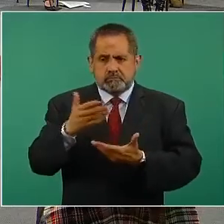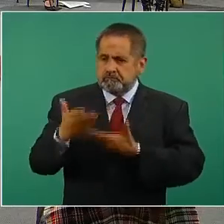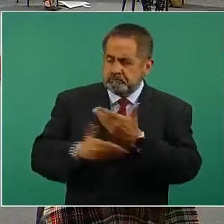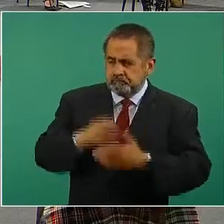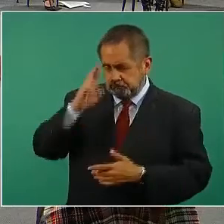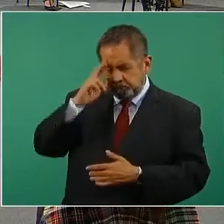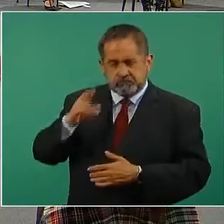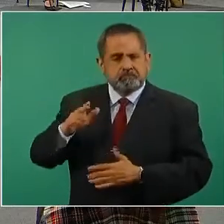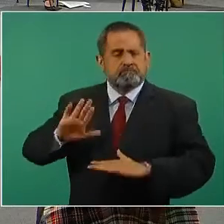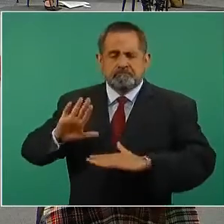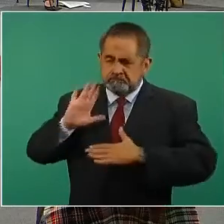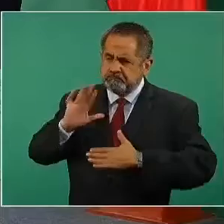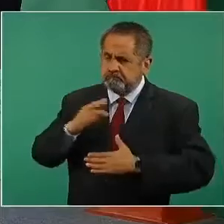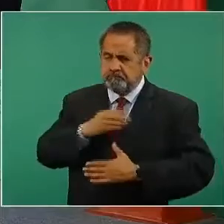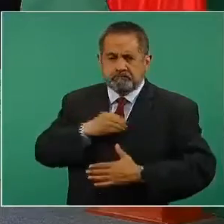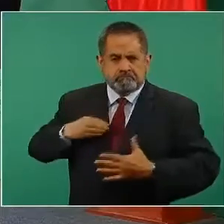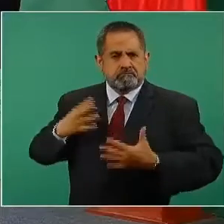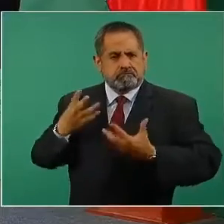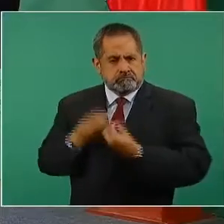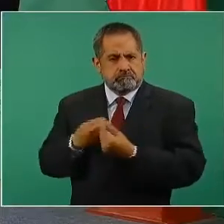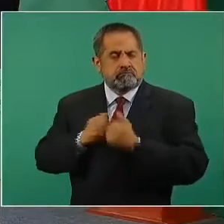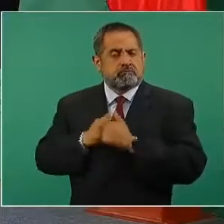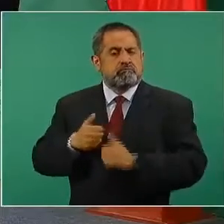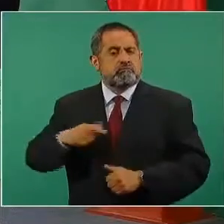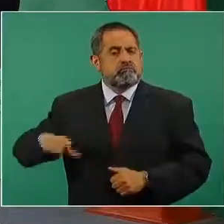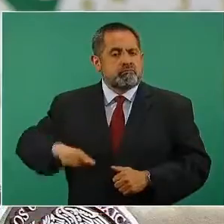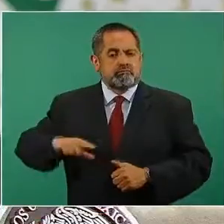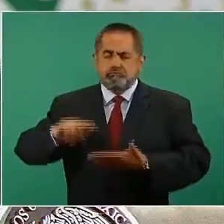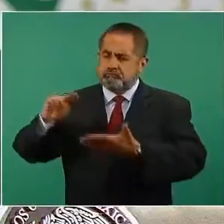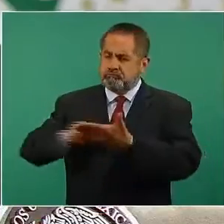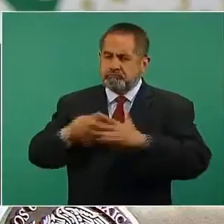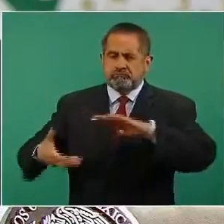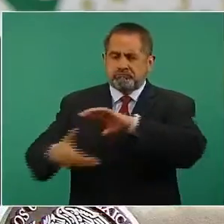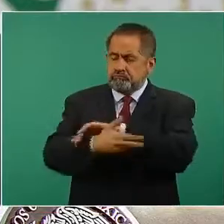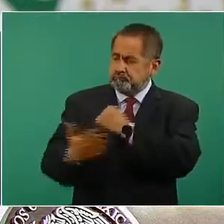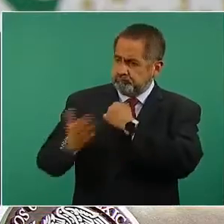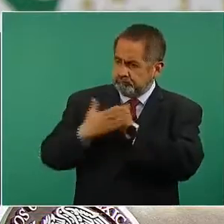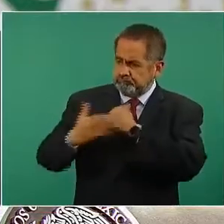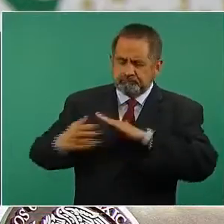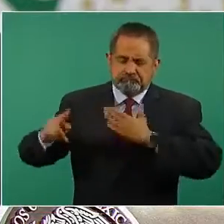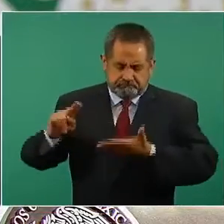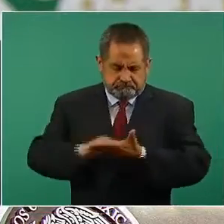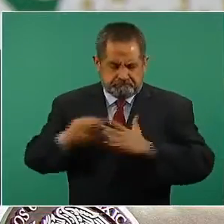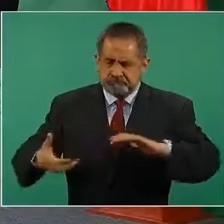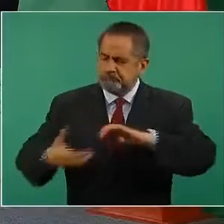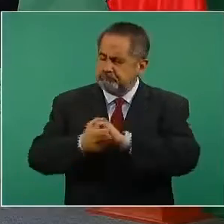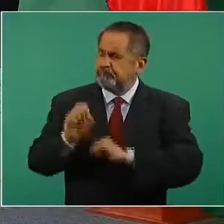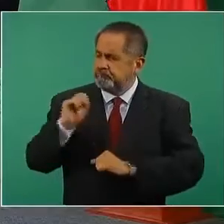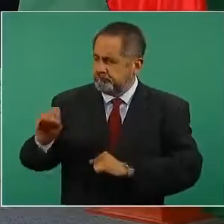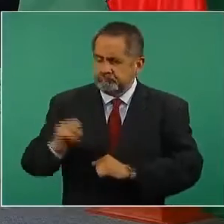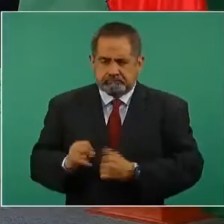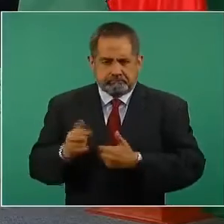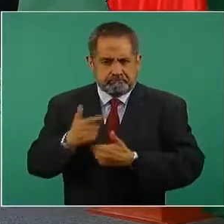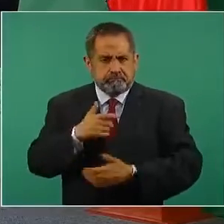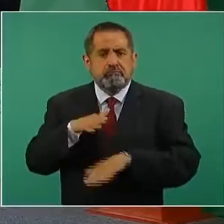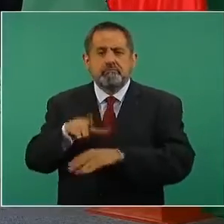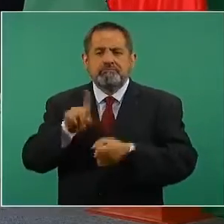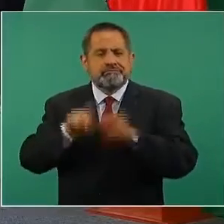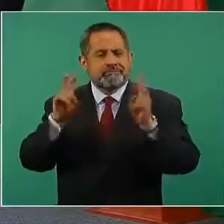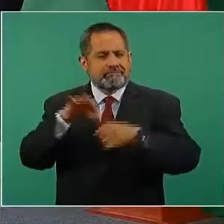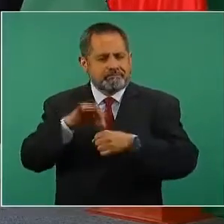el compromiso de mi gobierno de firmar el acuerdo al que usted ha convocado en materia electoral. Muchas gracias.